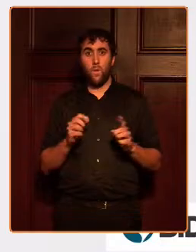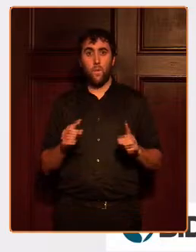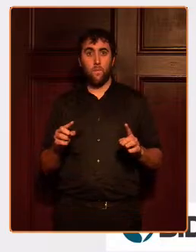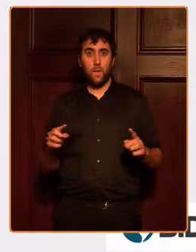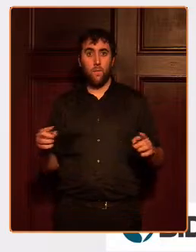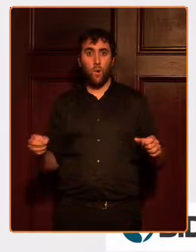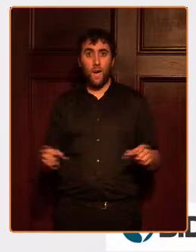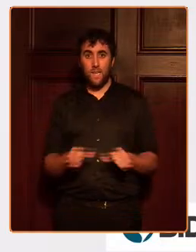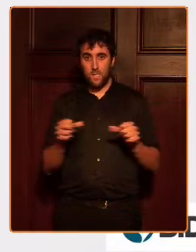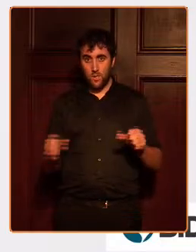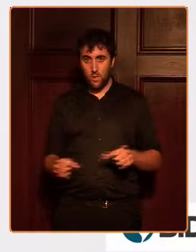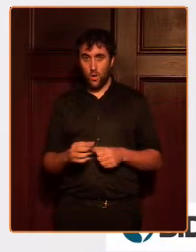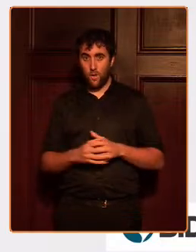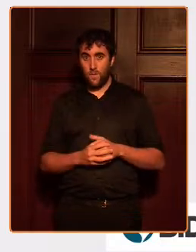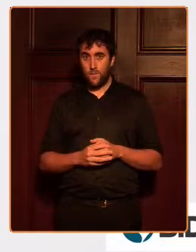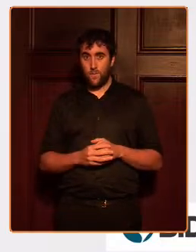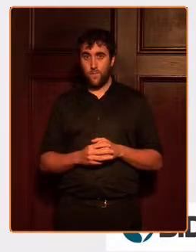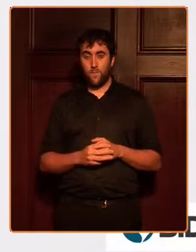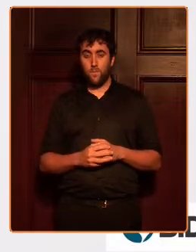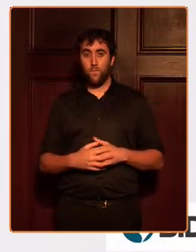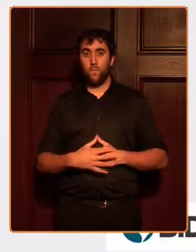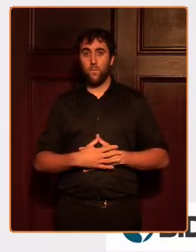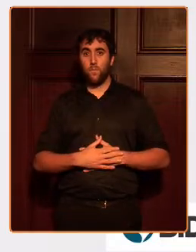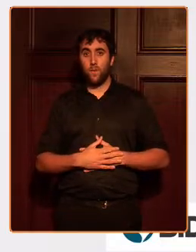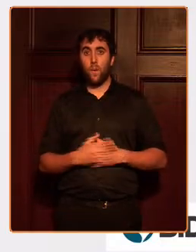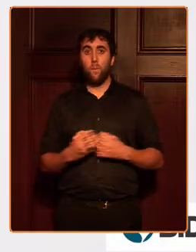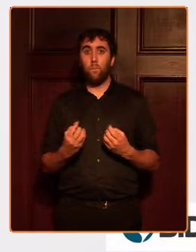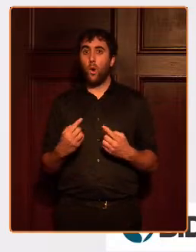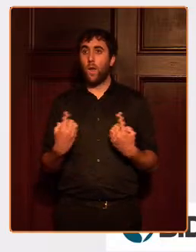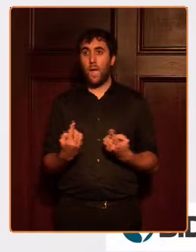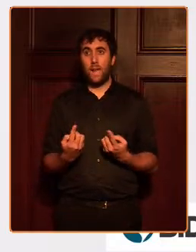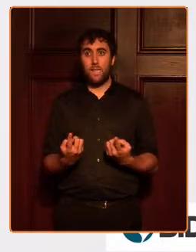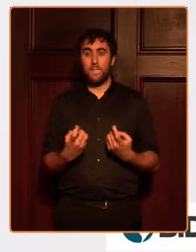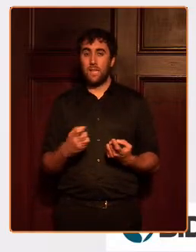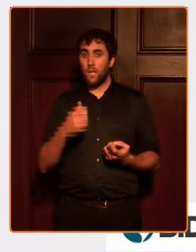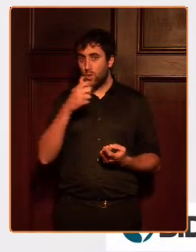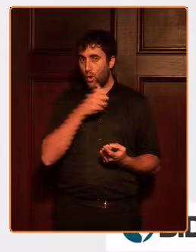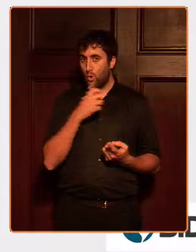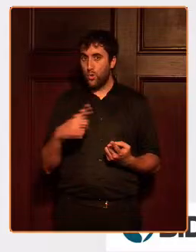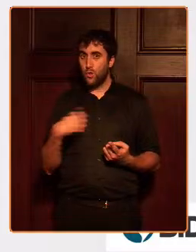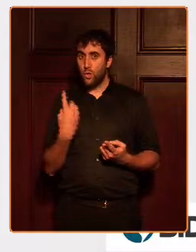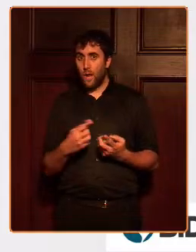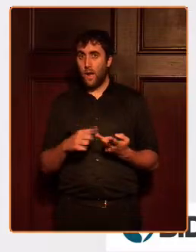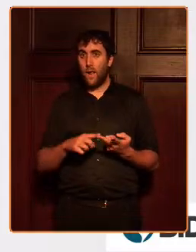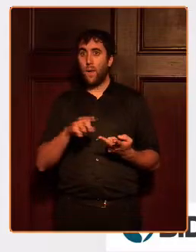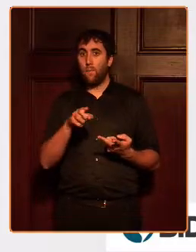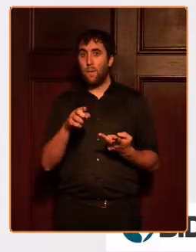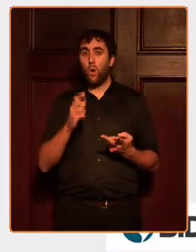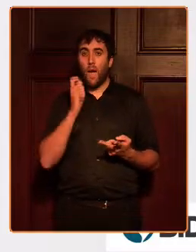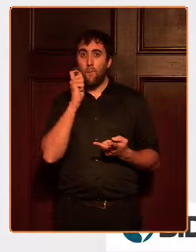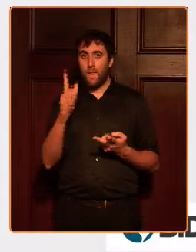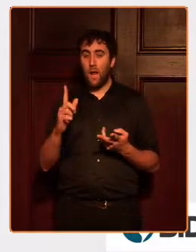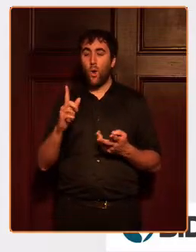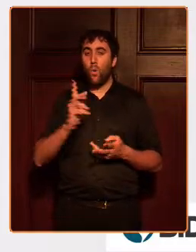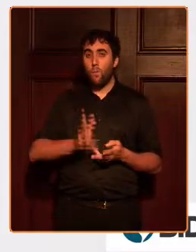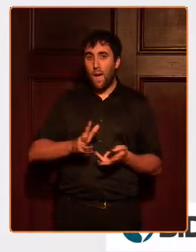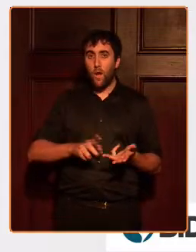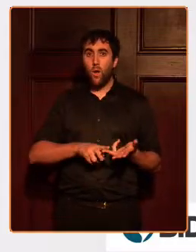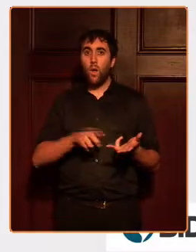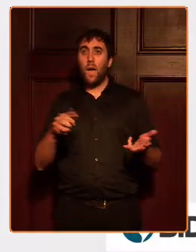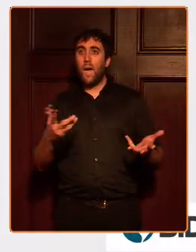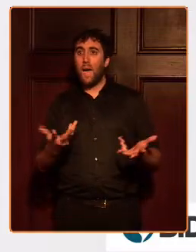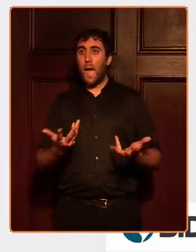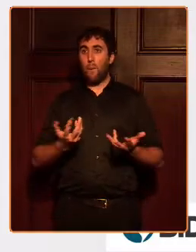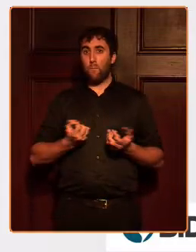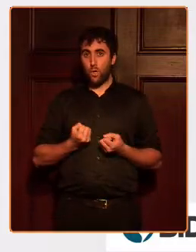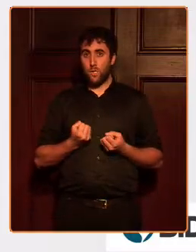llevamos esas intervenciones que funcionan a escala, porque puede ayudarnos a resolver las limitaciones de capital humano, porque nos ayuda a